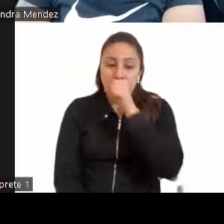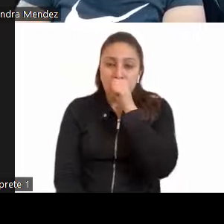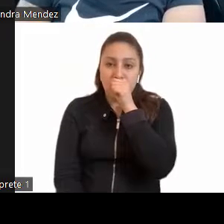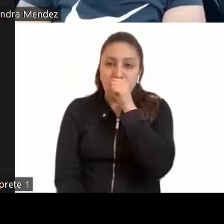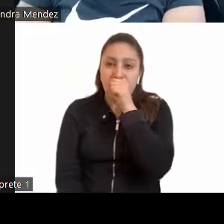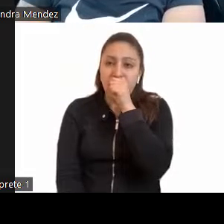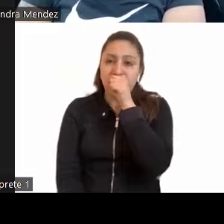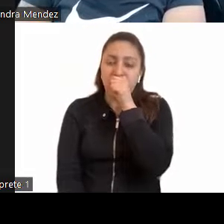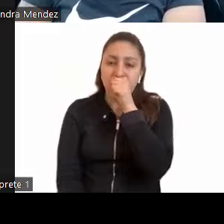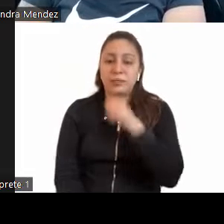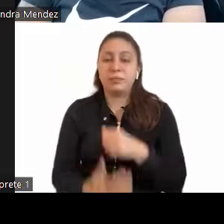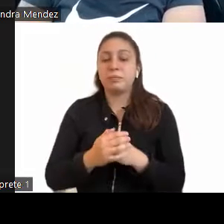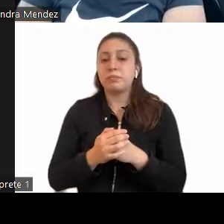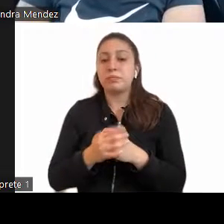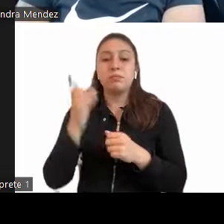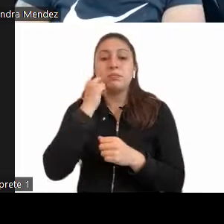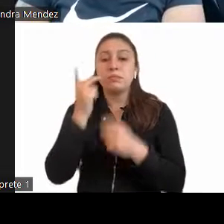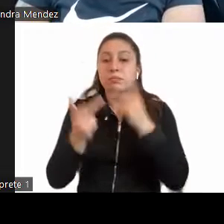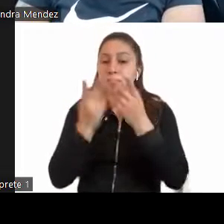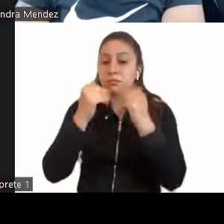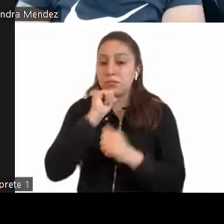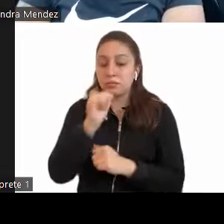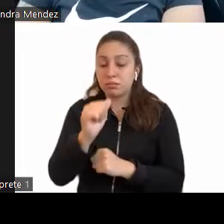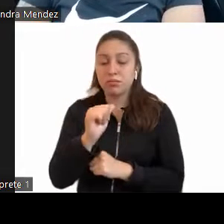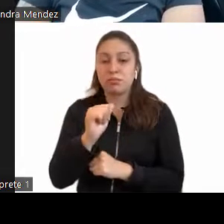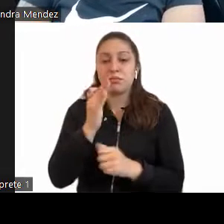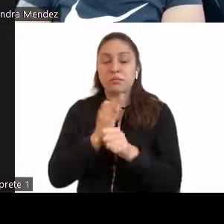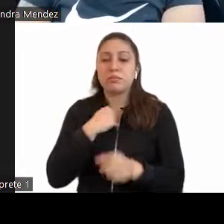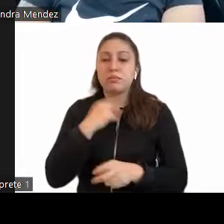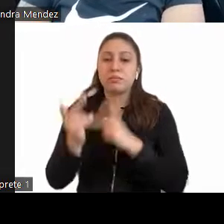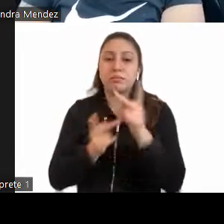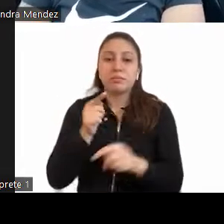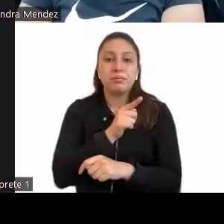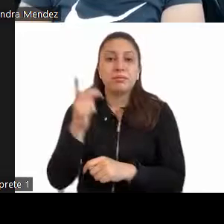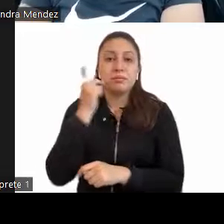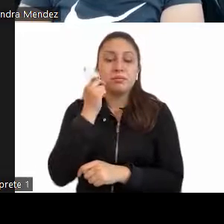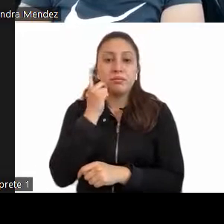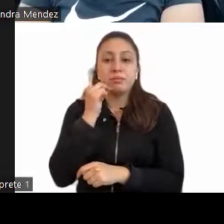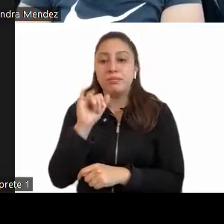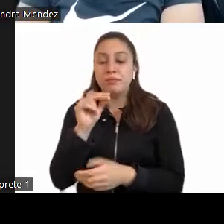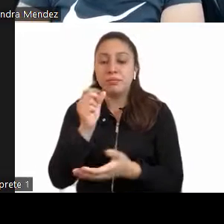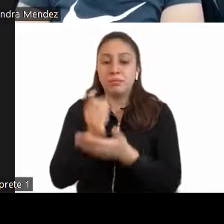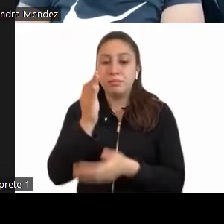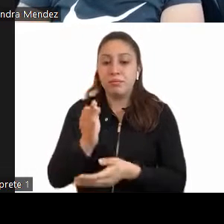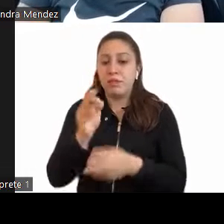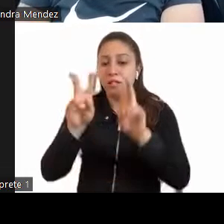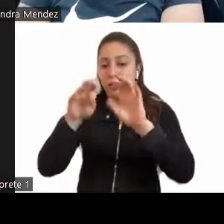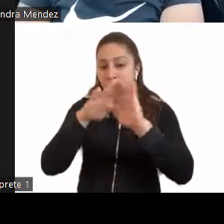Siendo que no hay intervenciones, se pregunta a los presentes si es de aprobarse el orden del